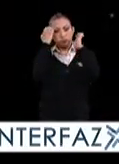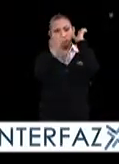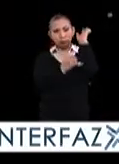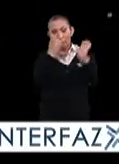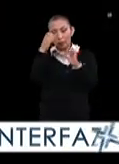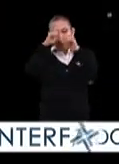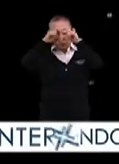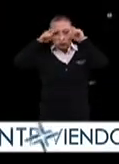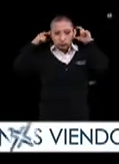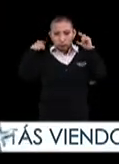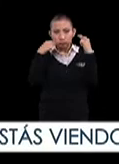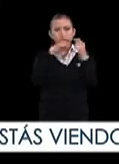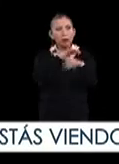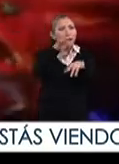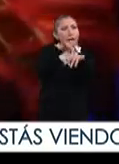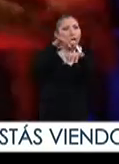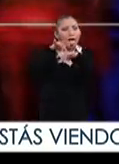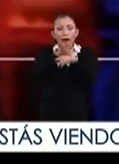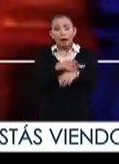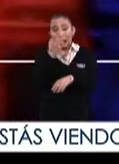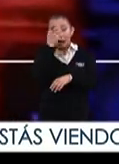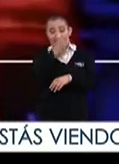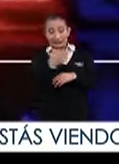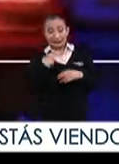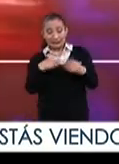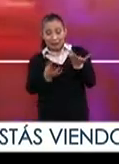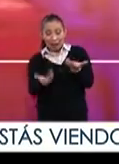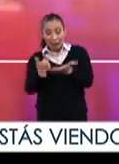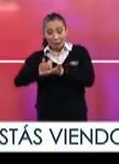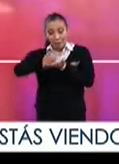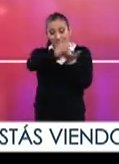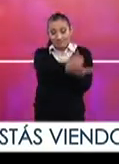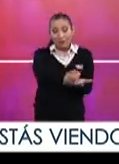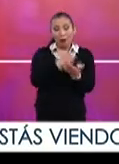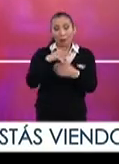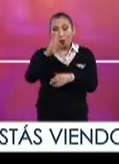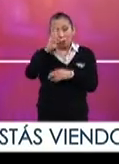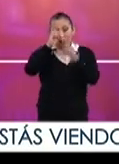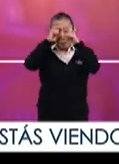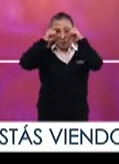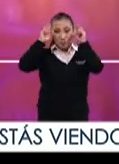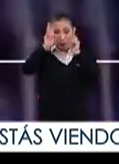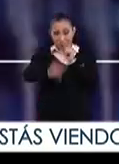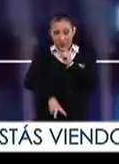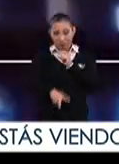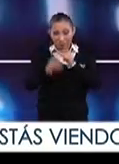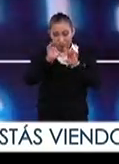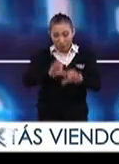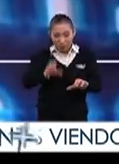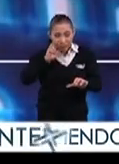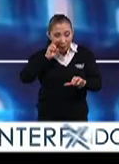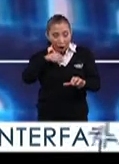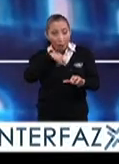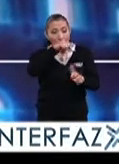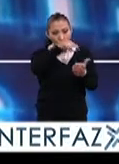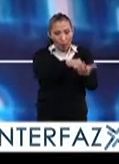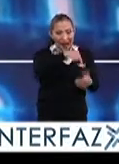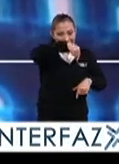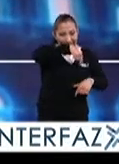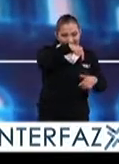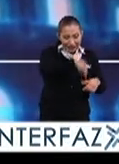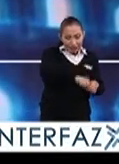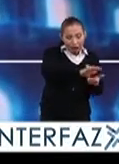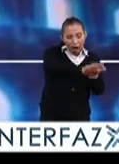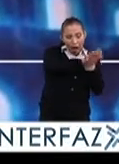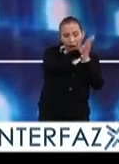virtual interactivo. Con estas herramientas, como es en el caso de la realidad virtual, nosotros podemos trasladarlos de un lugar físico